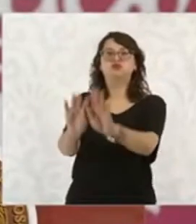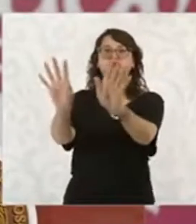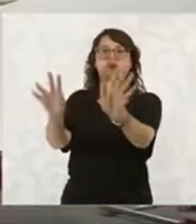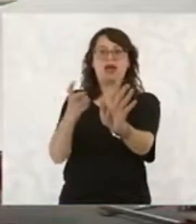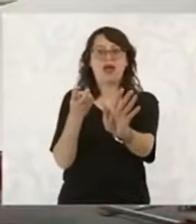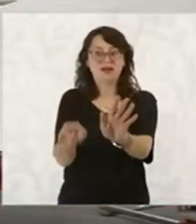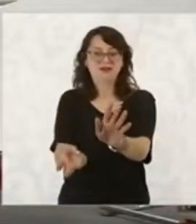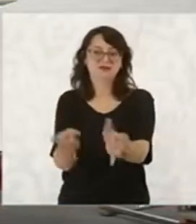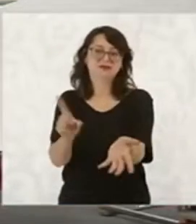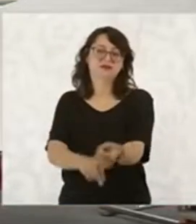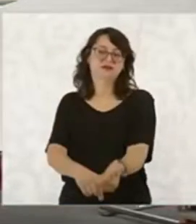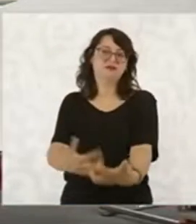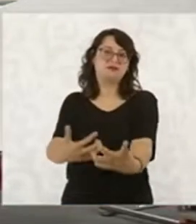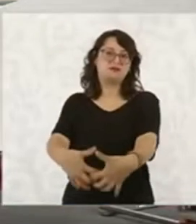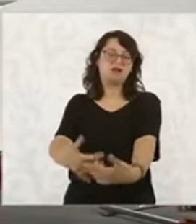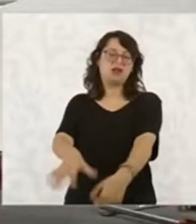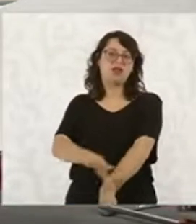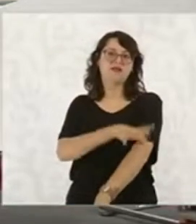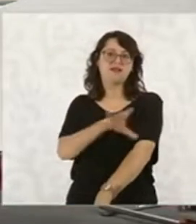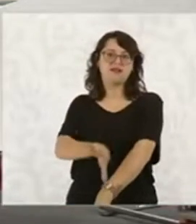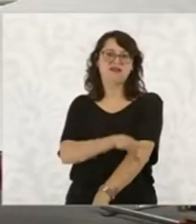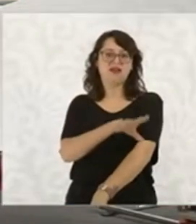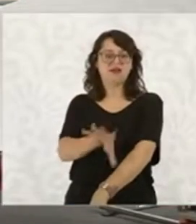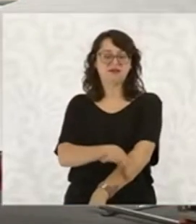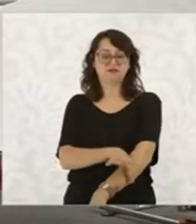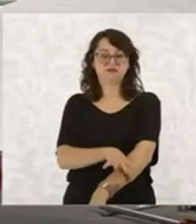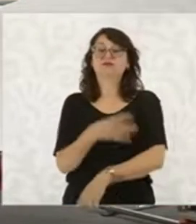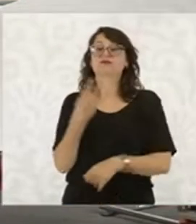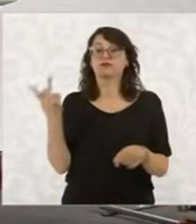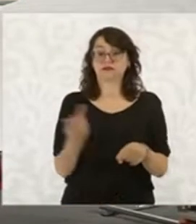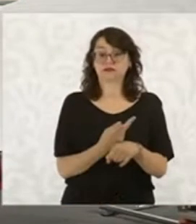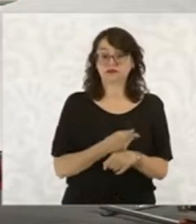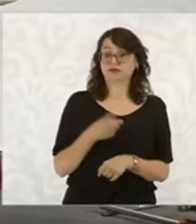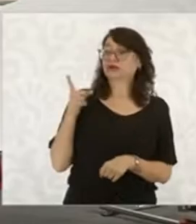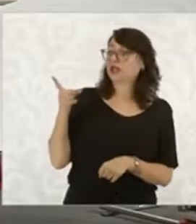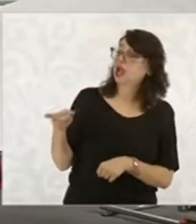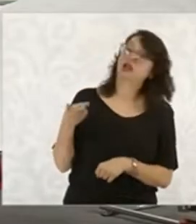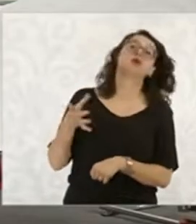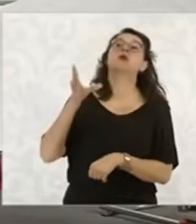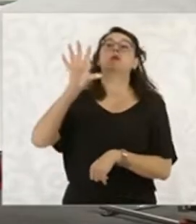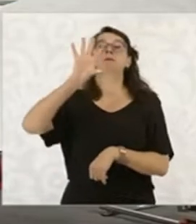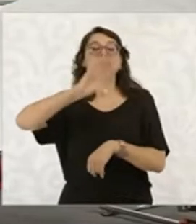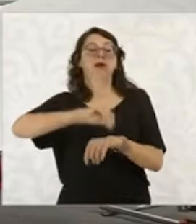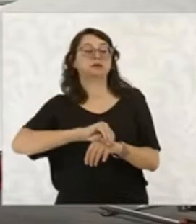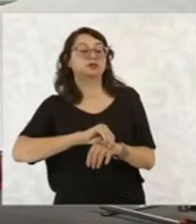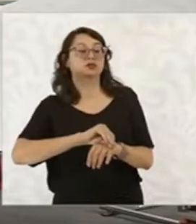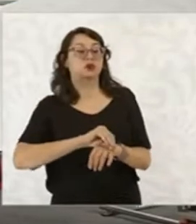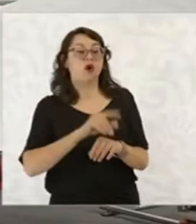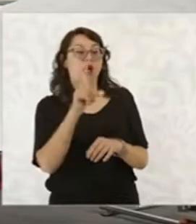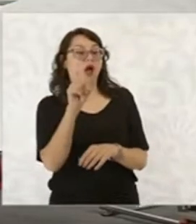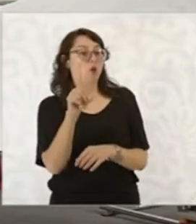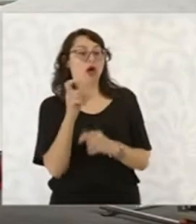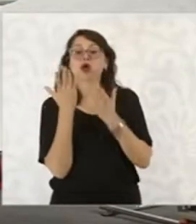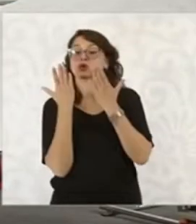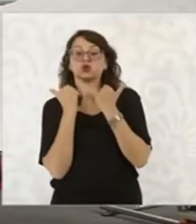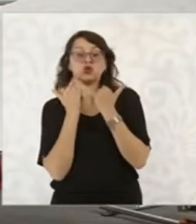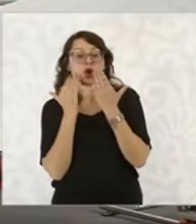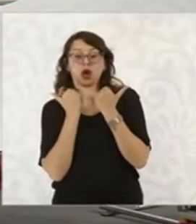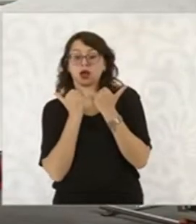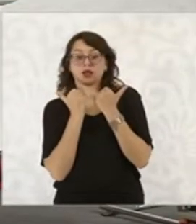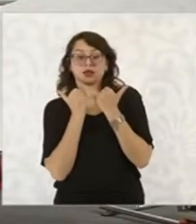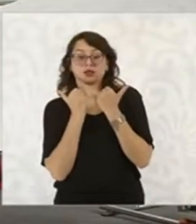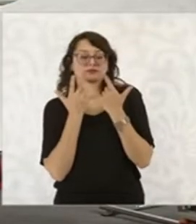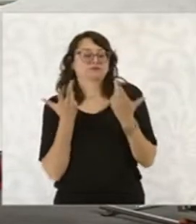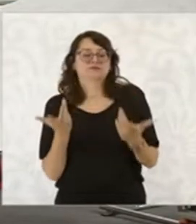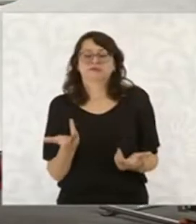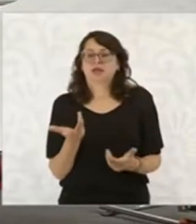El hecho de no contar con el título vigente impide que accedan a ese apoyo. Es un ejemplo muy puntual del por qué hacemos este decreto